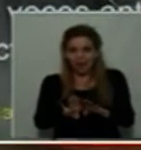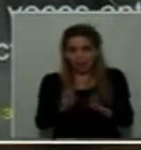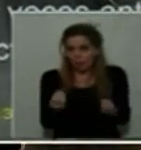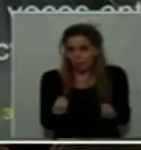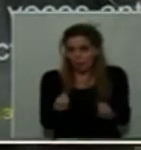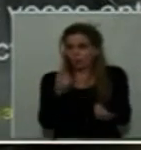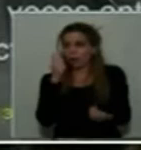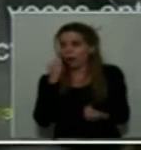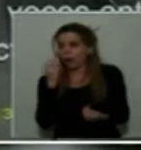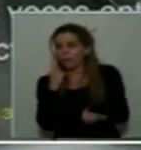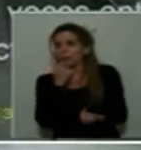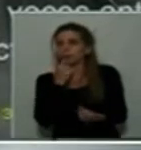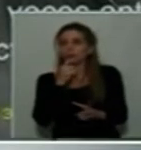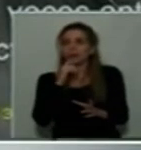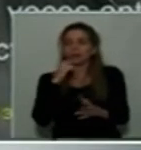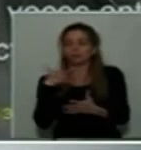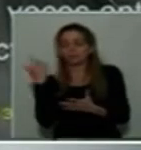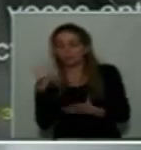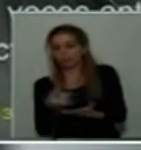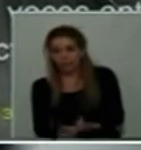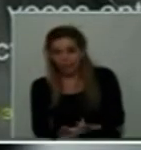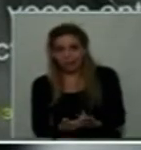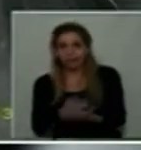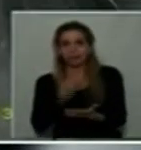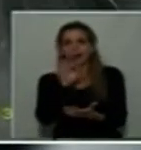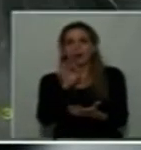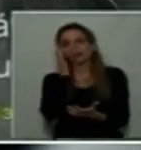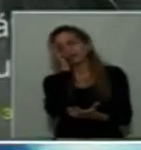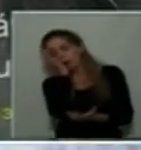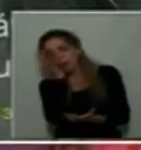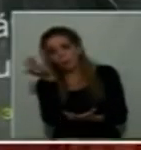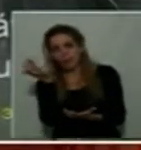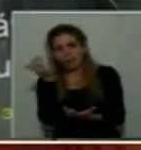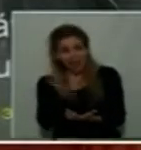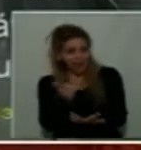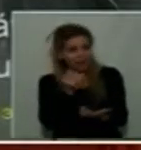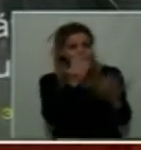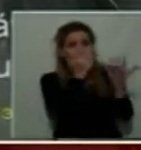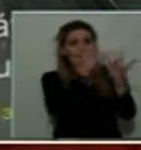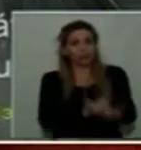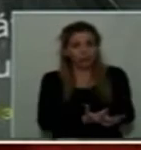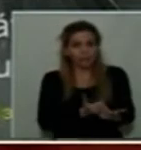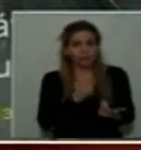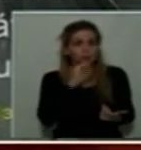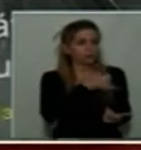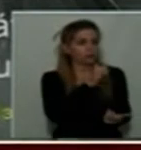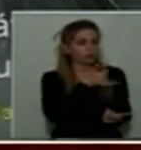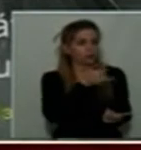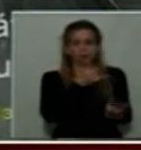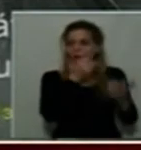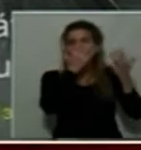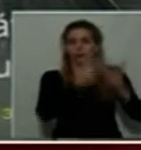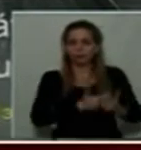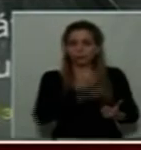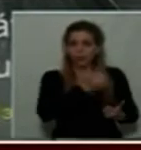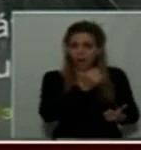dormido, te desmayás. Existe, Dari. No tiene que existir. Existe. ¿Y qué pasó? Que no lo quieren comprar porque es muy caro. Lo que vos... Ah, no lo tenemos. O sea, existe, pero no lo tenemos. En el resto del